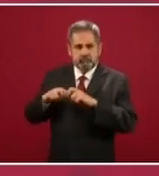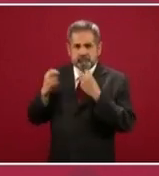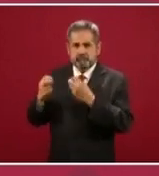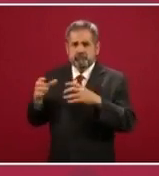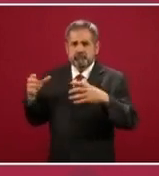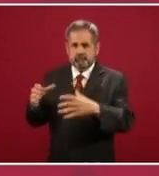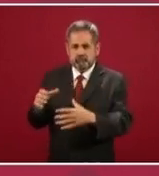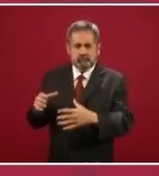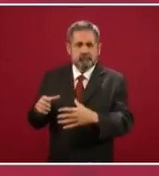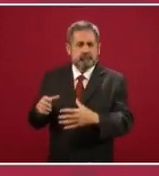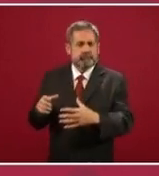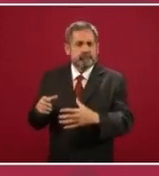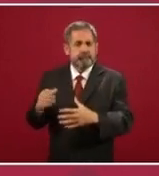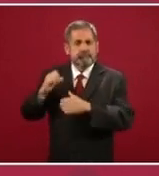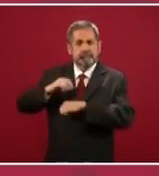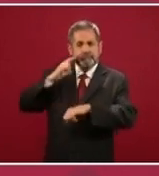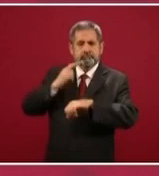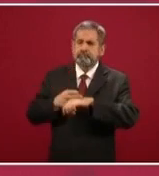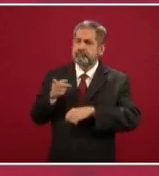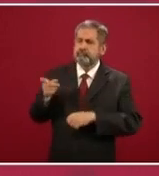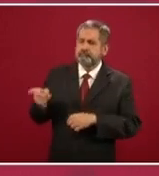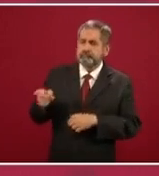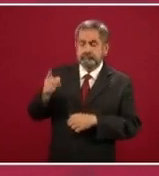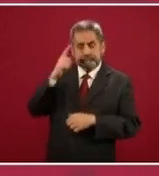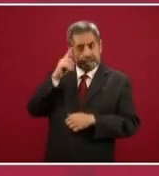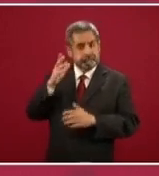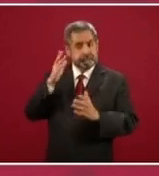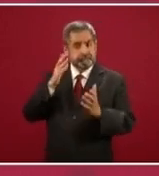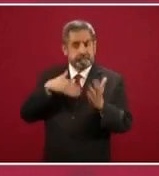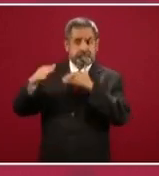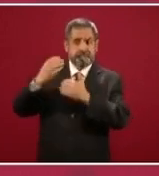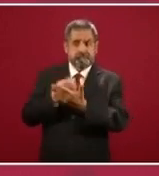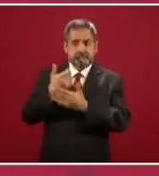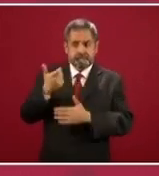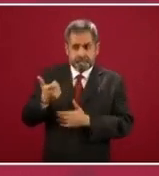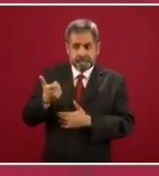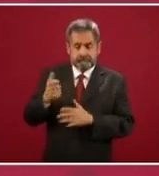económico, los encargados del crecimiento de la economía,